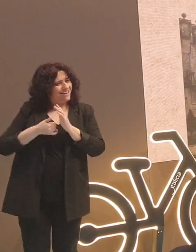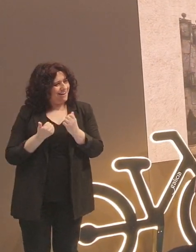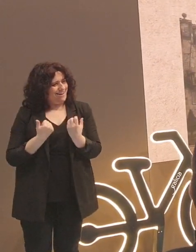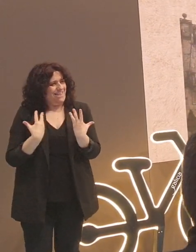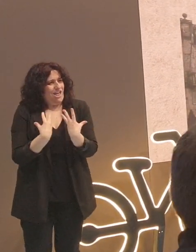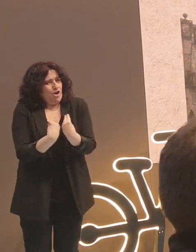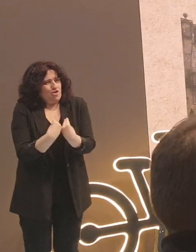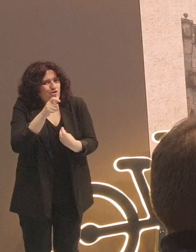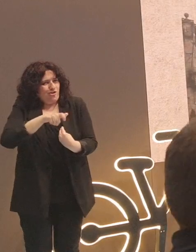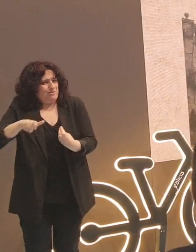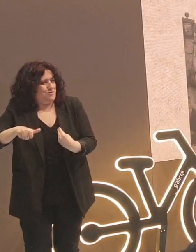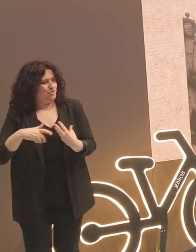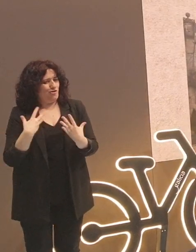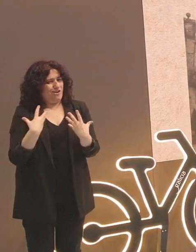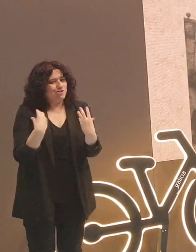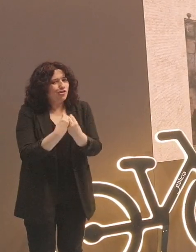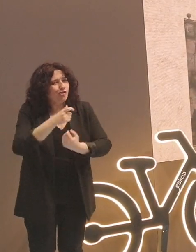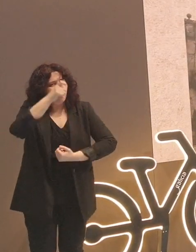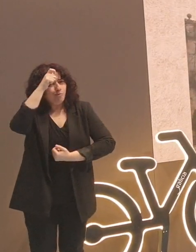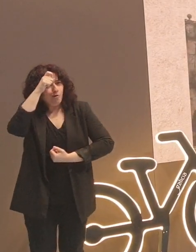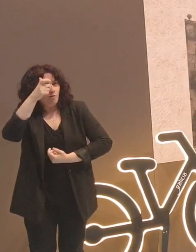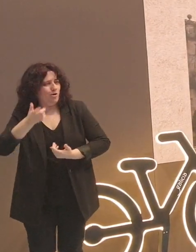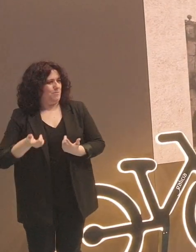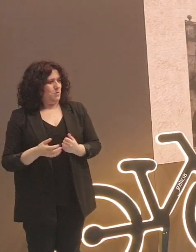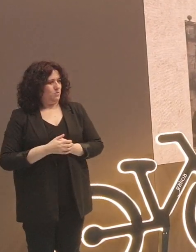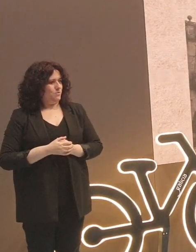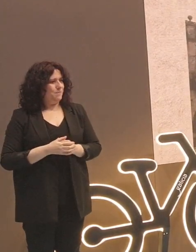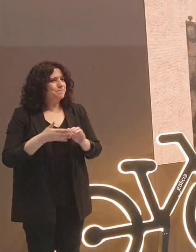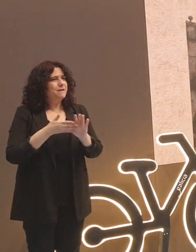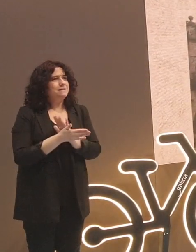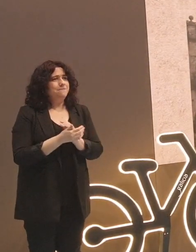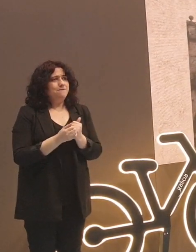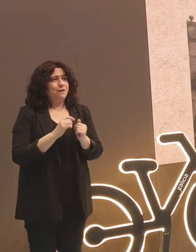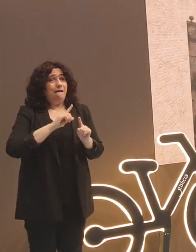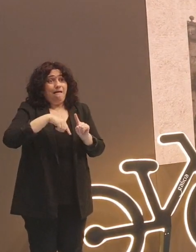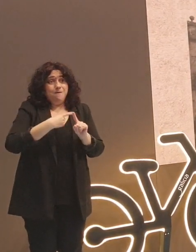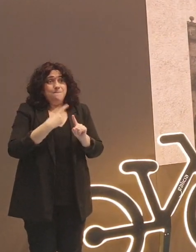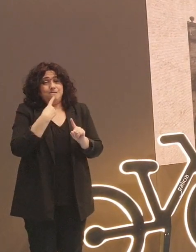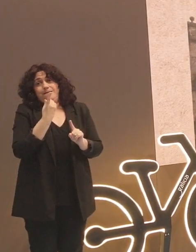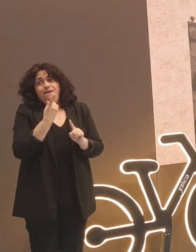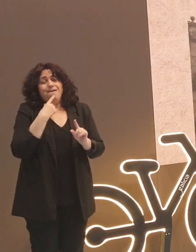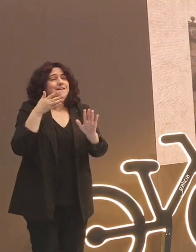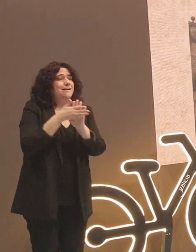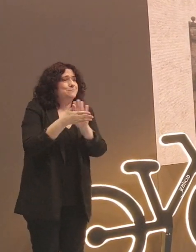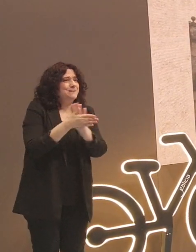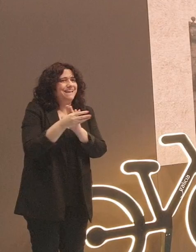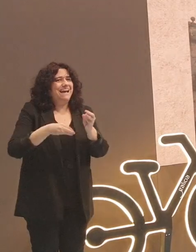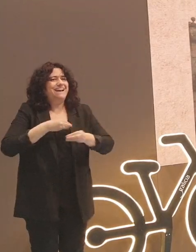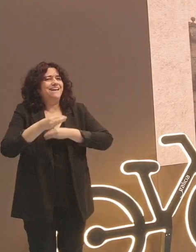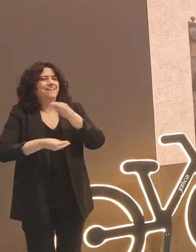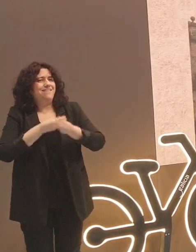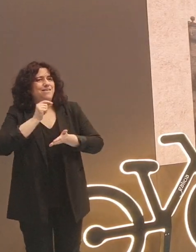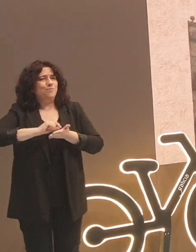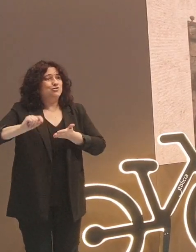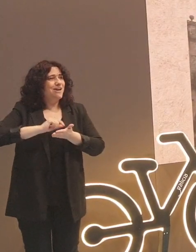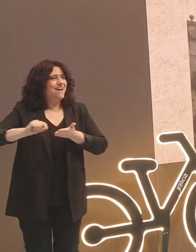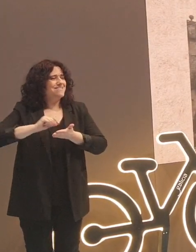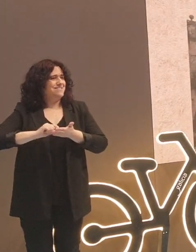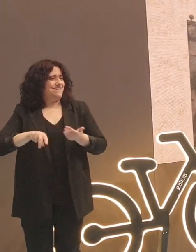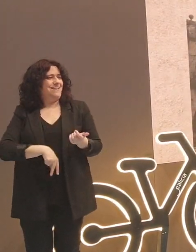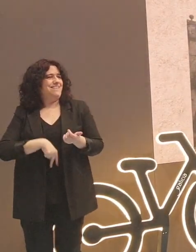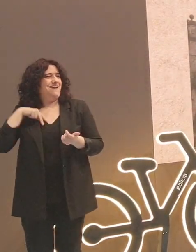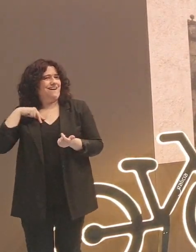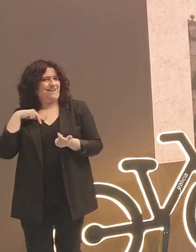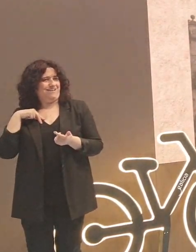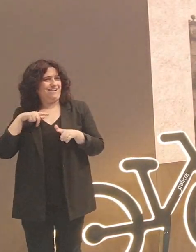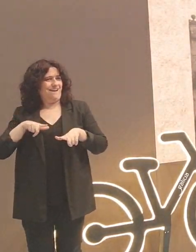muy interesante. Pero bueno, más allá de comentar lo que hacemos en la Secretaría de Estado de Turismo, junto con y